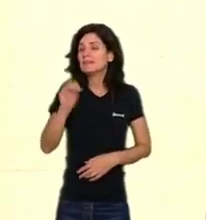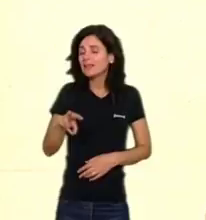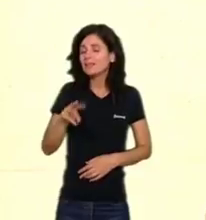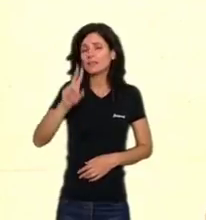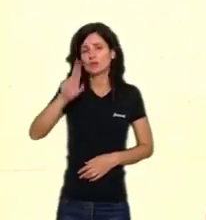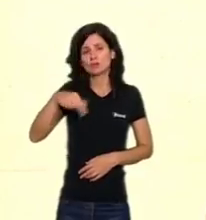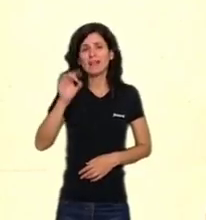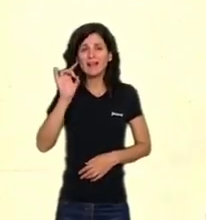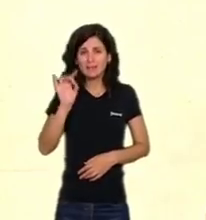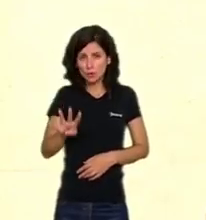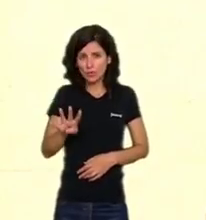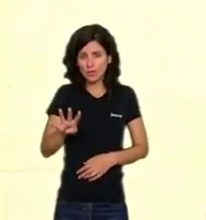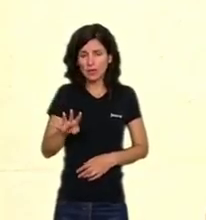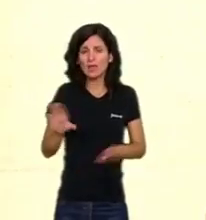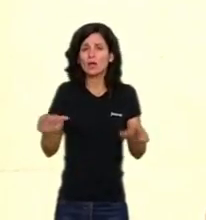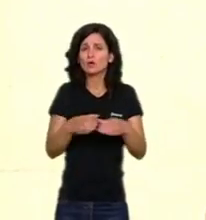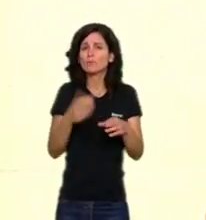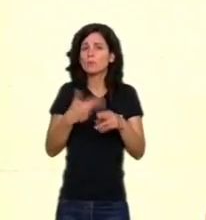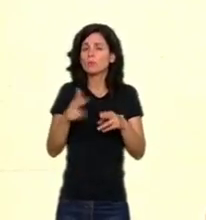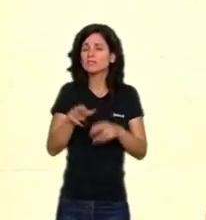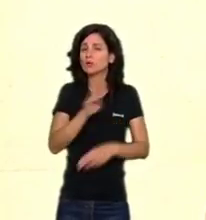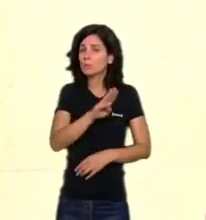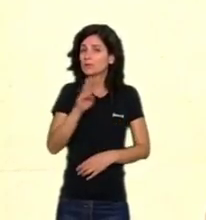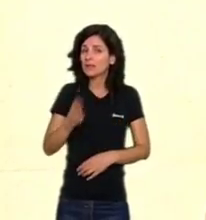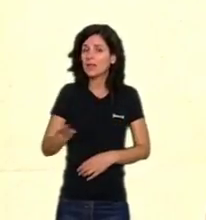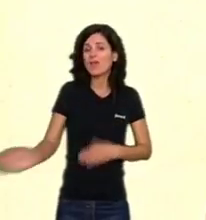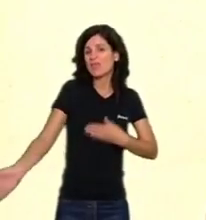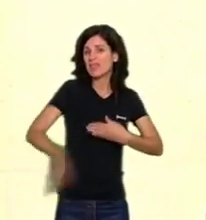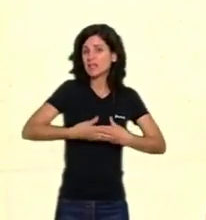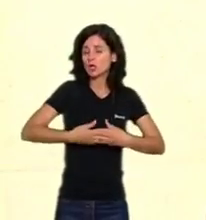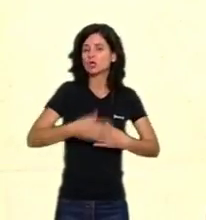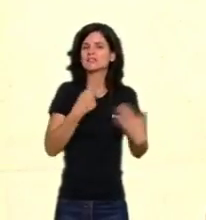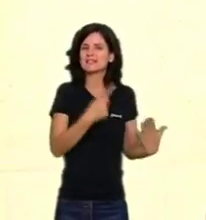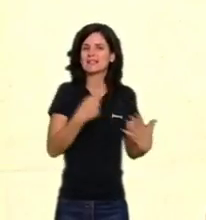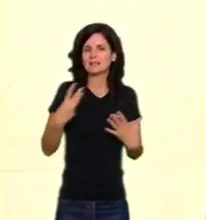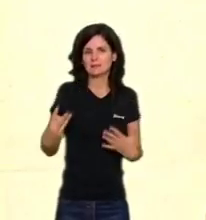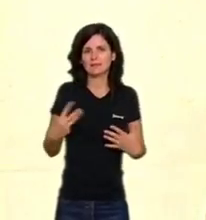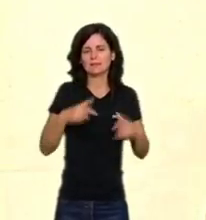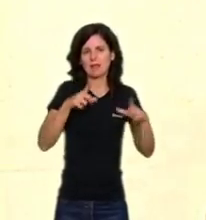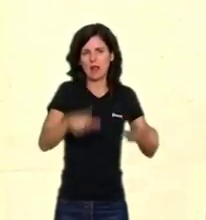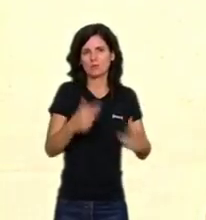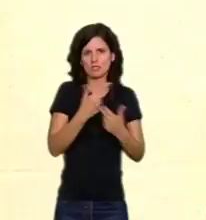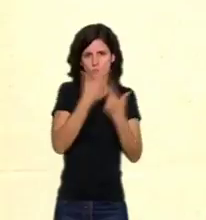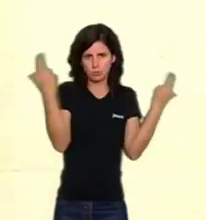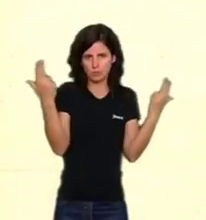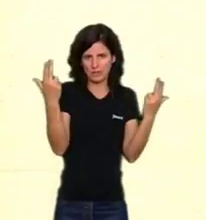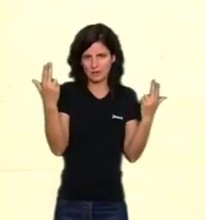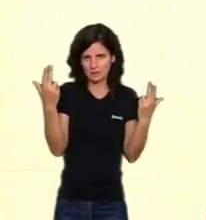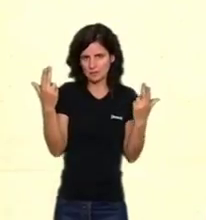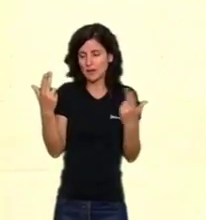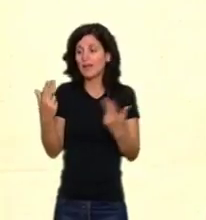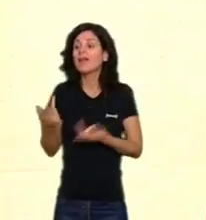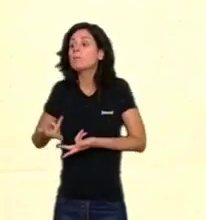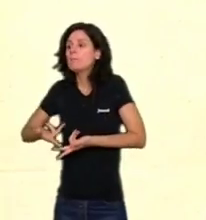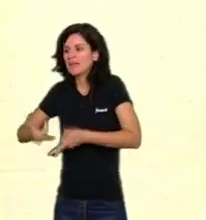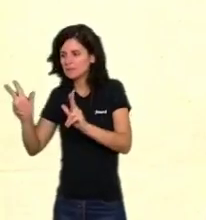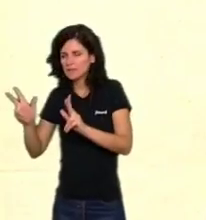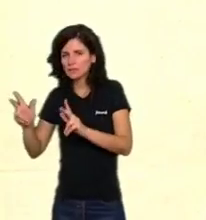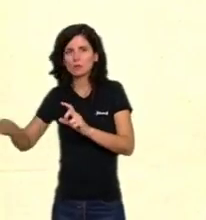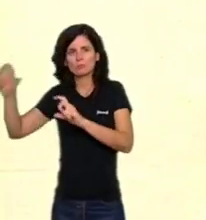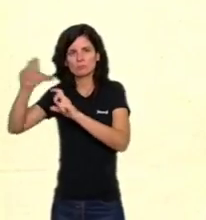2013-2014, el Partido Popular cerró 63 aulas públicas, concertó 46 aulas